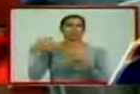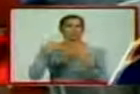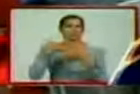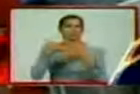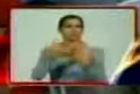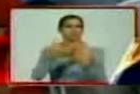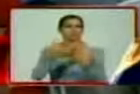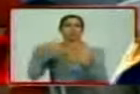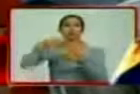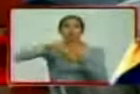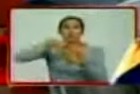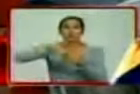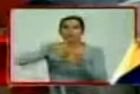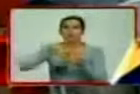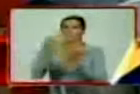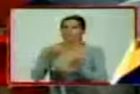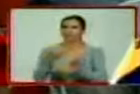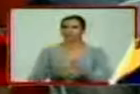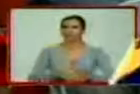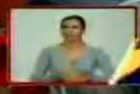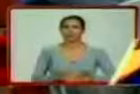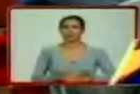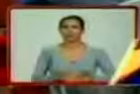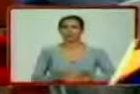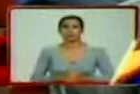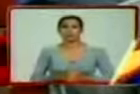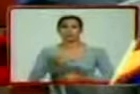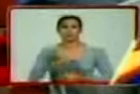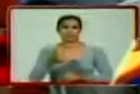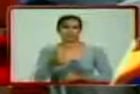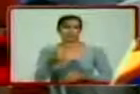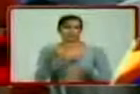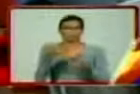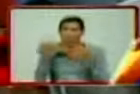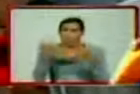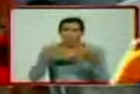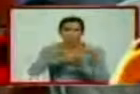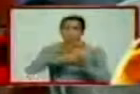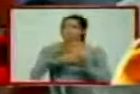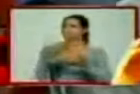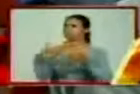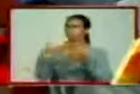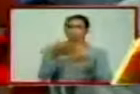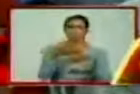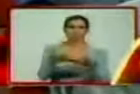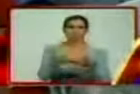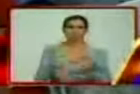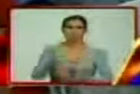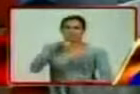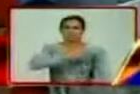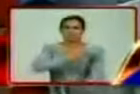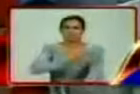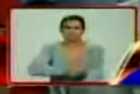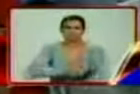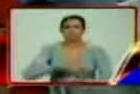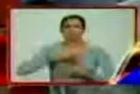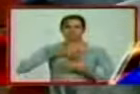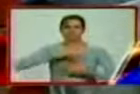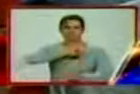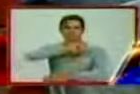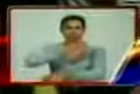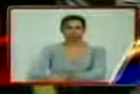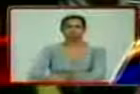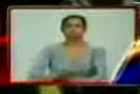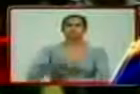y mientras mayor sea la adversidad, mayor es el ímpetu y el espíritu de combate